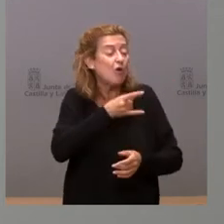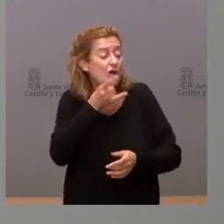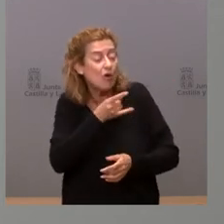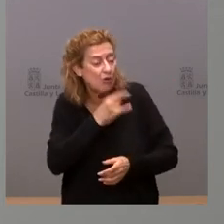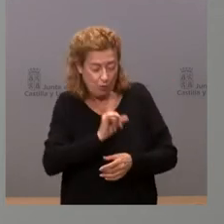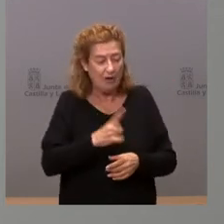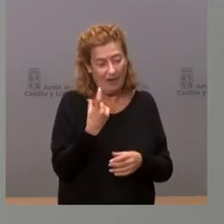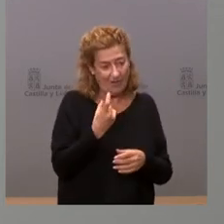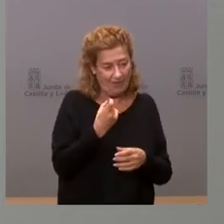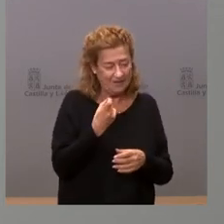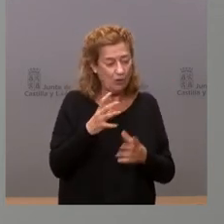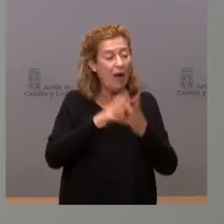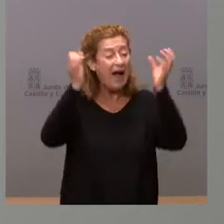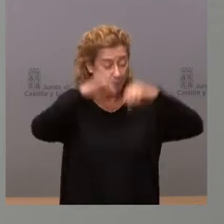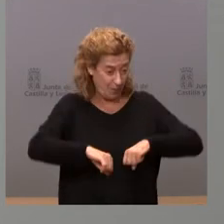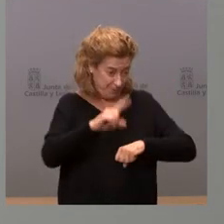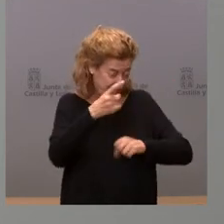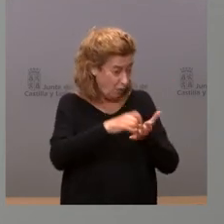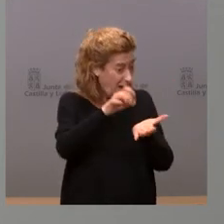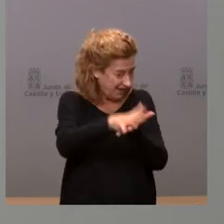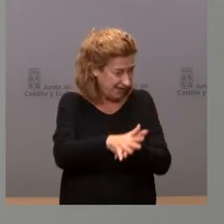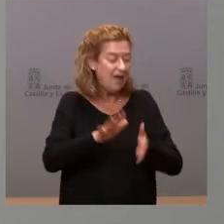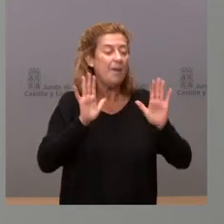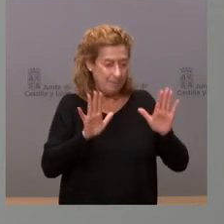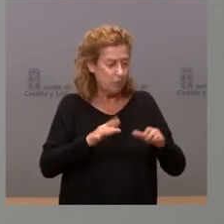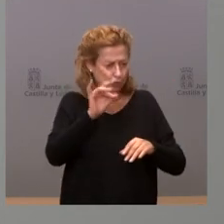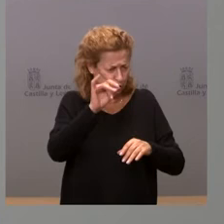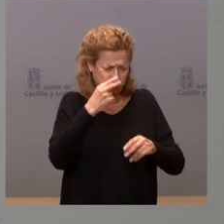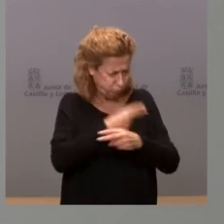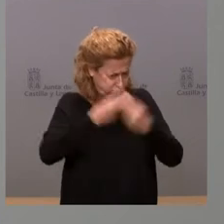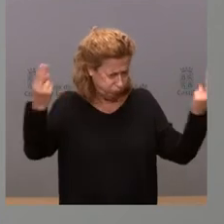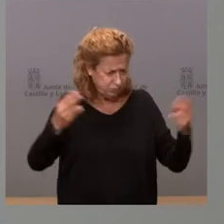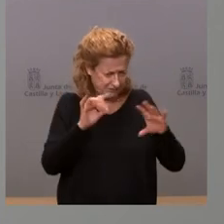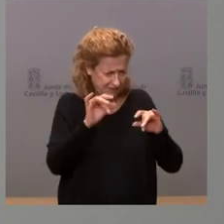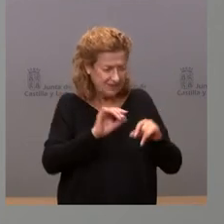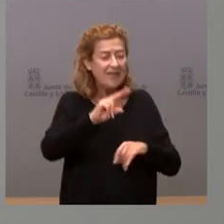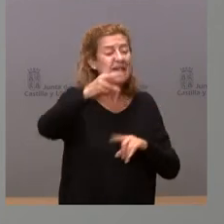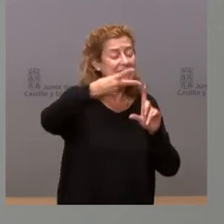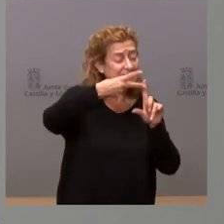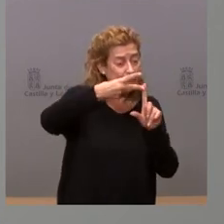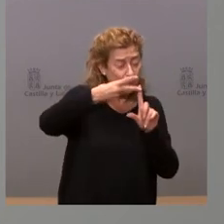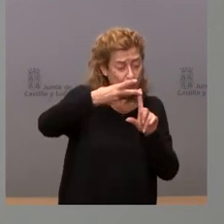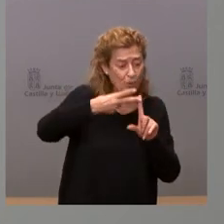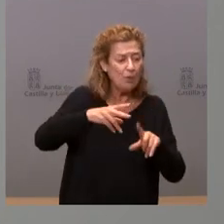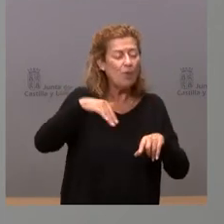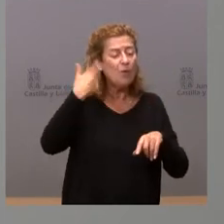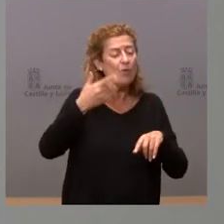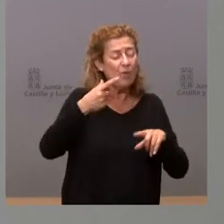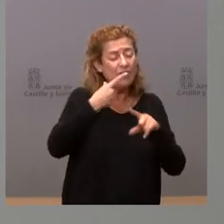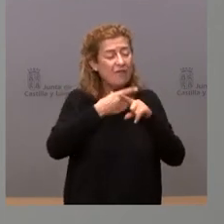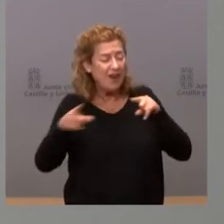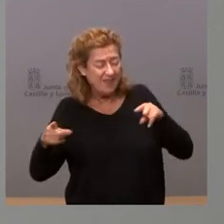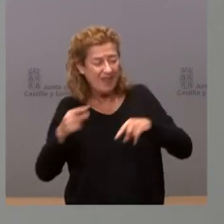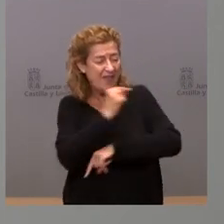necesario pues pues aprobar ese acta pero bueno eres por supuesto se va a publicar en segundo lugar en cuanto a la diferencia de